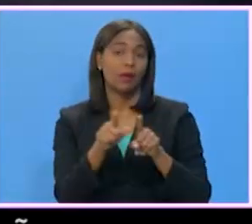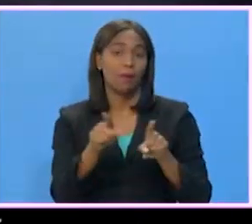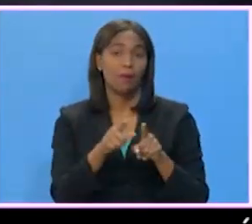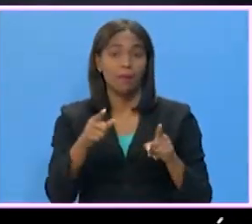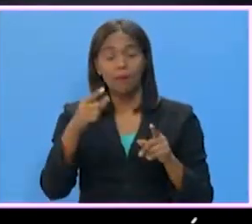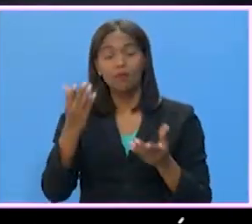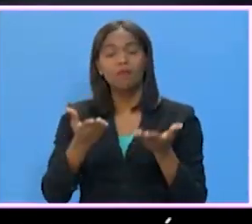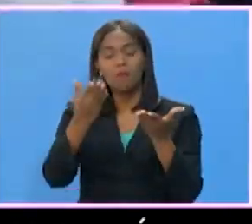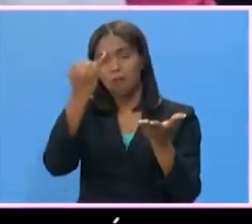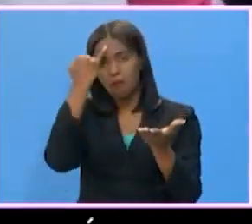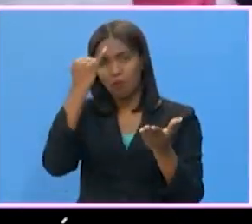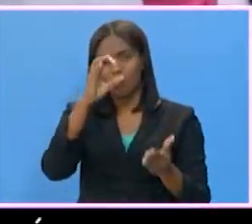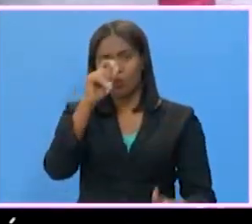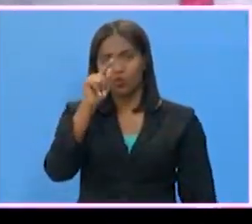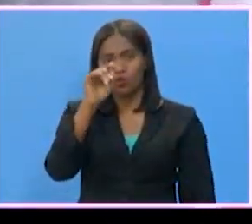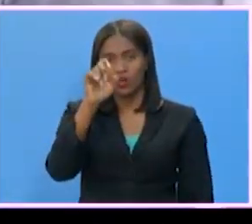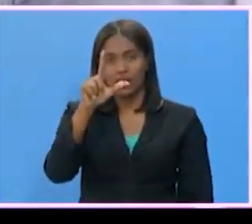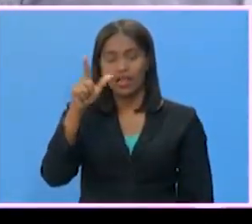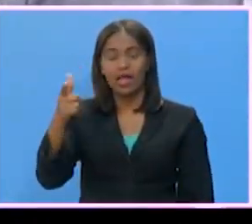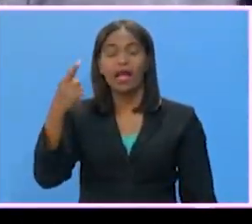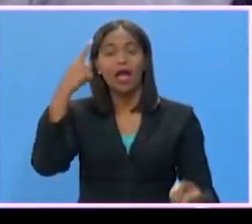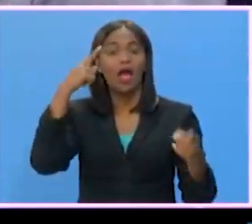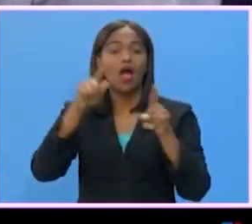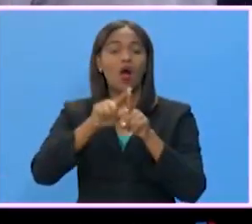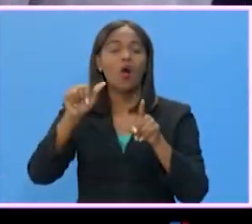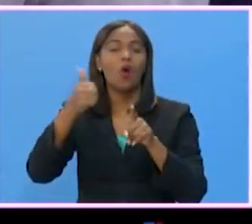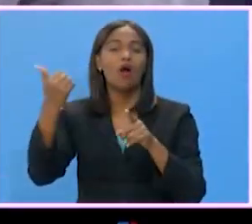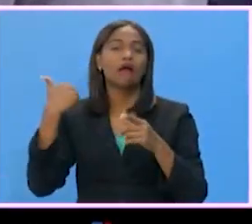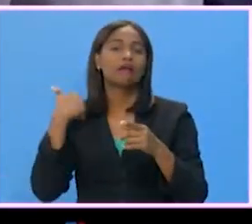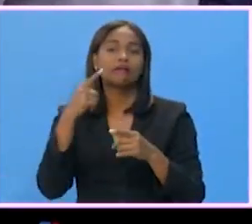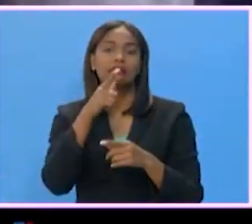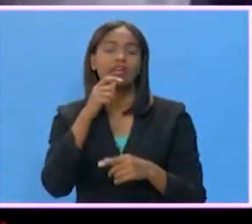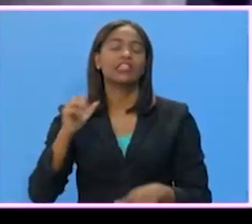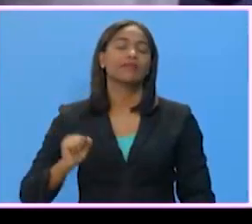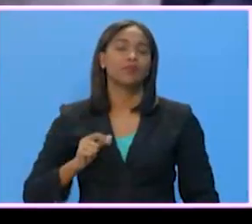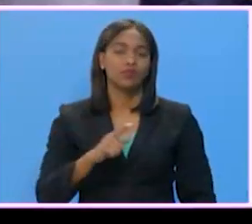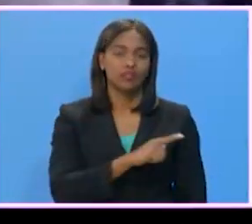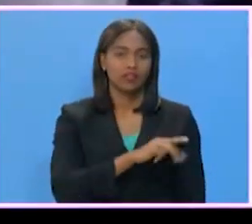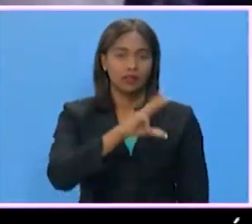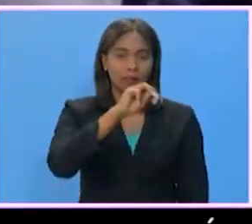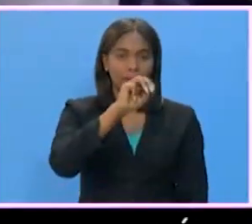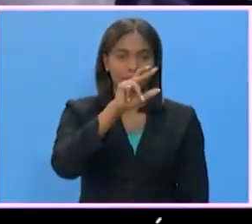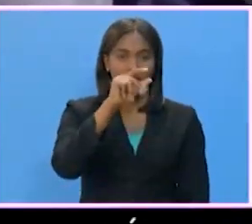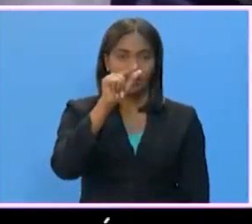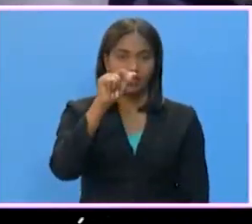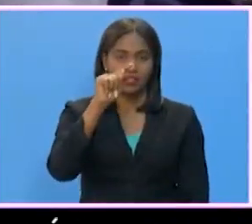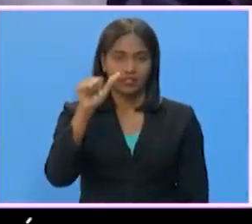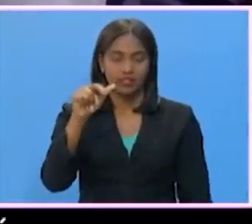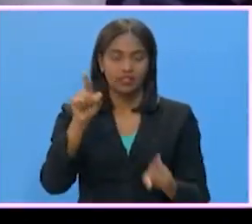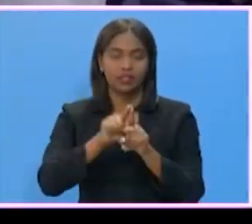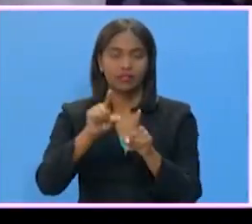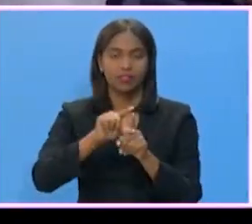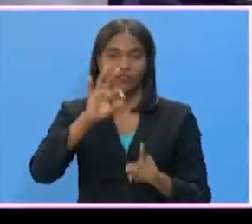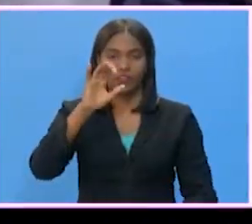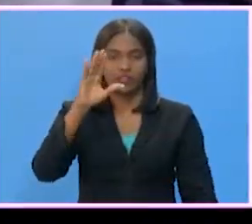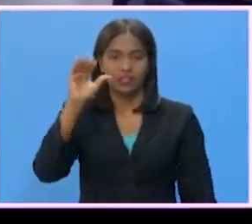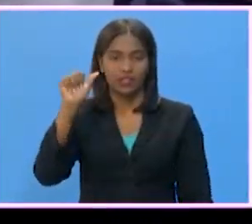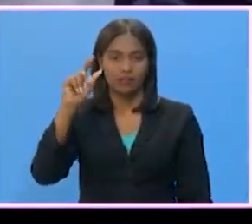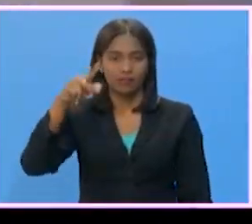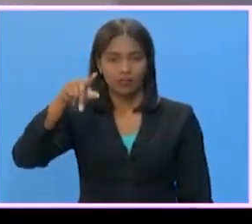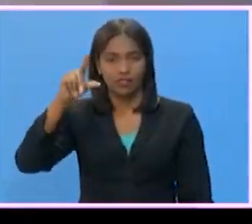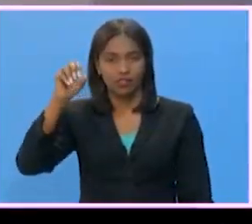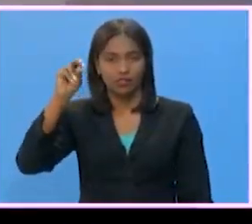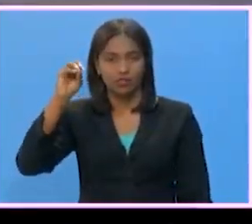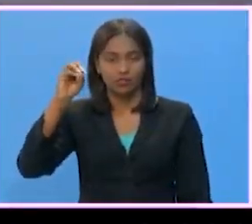del proponente, Otoniel Tejeda Martínez, firman la resolución los diputados Margarita Tejeda de la Rosa, Francisco Paulino,